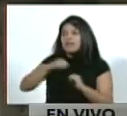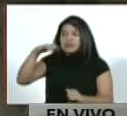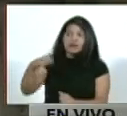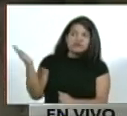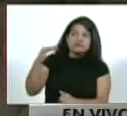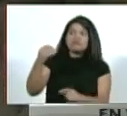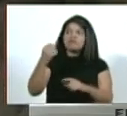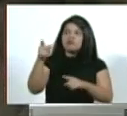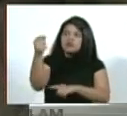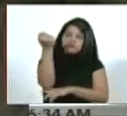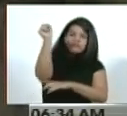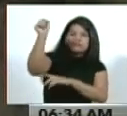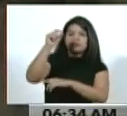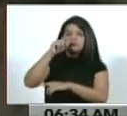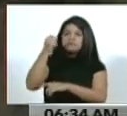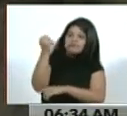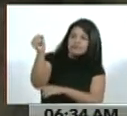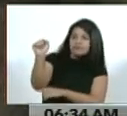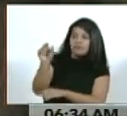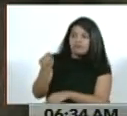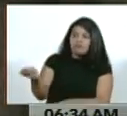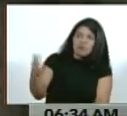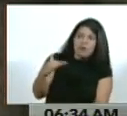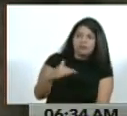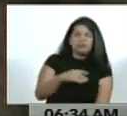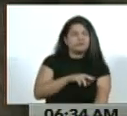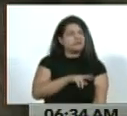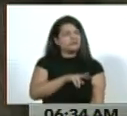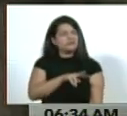insubordinarse, sublevarse.